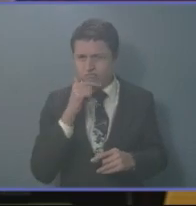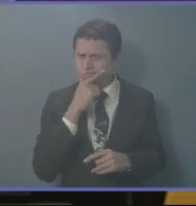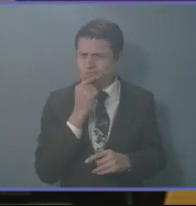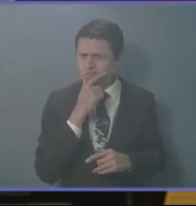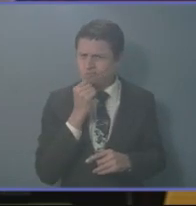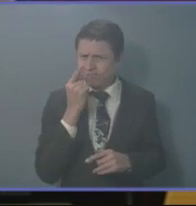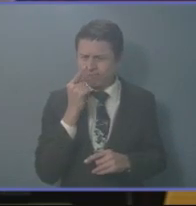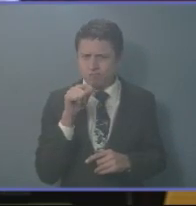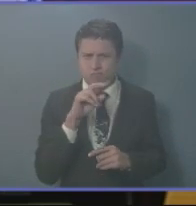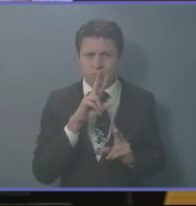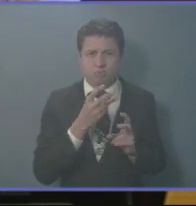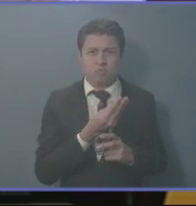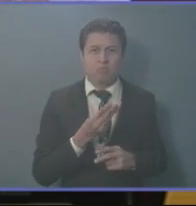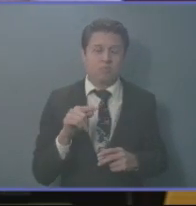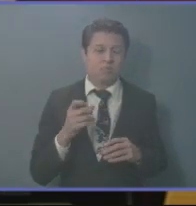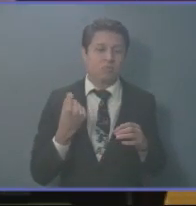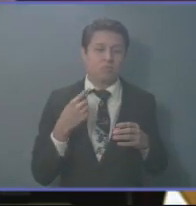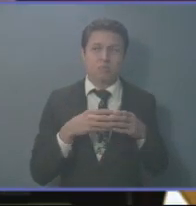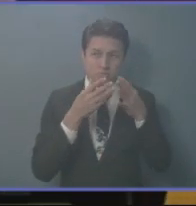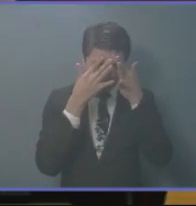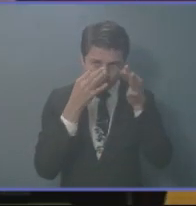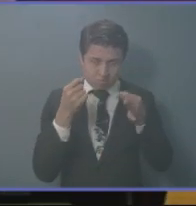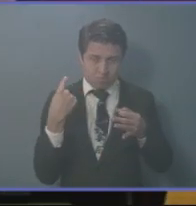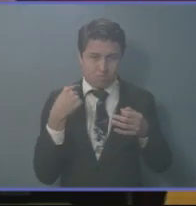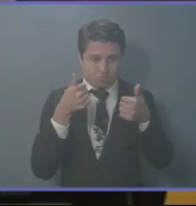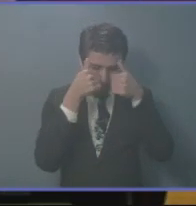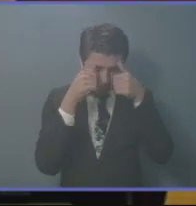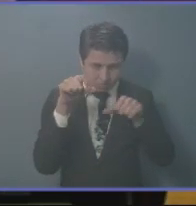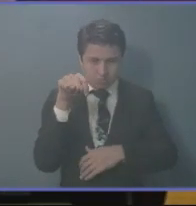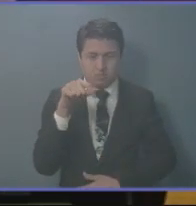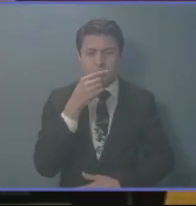está materializando con este decreto que se pretende aprobar hoy.